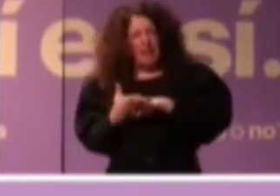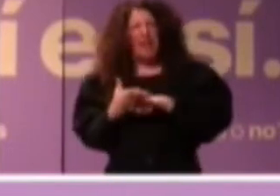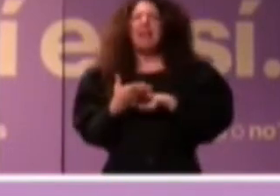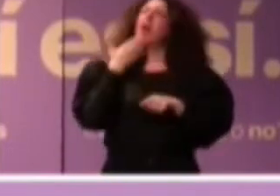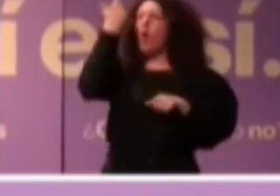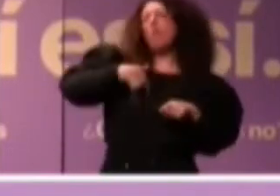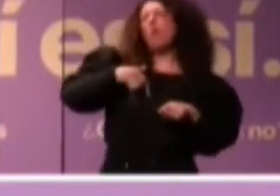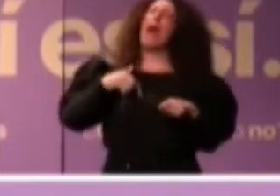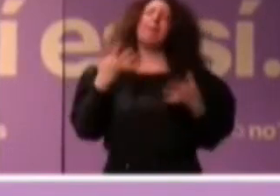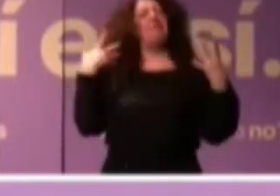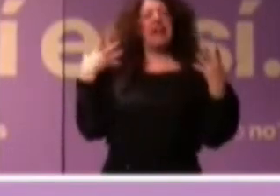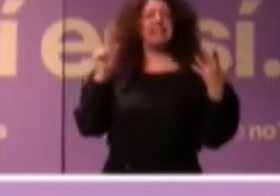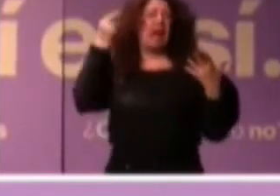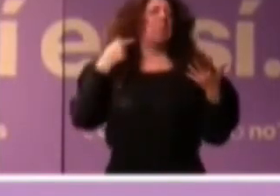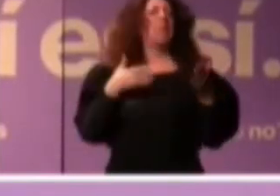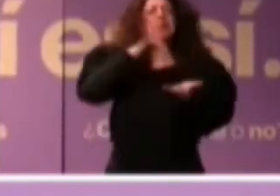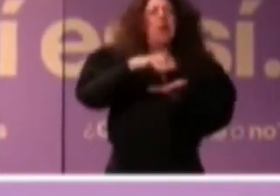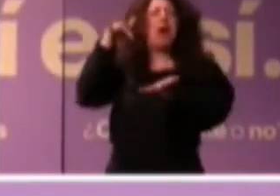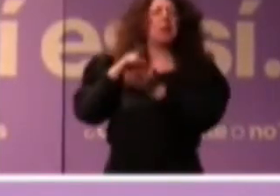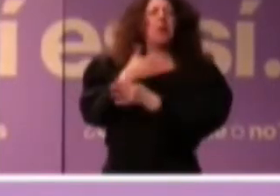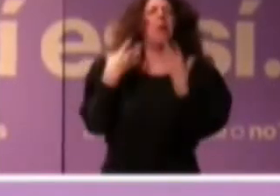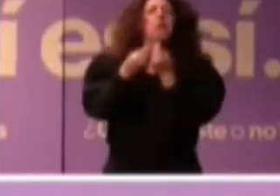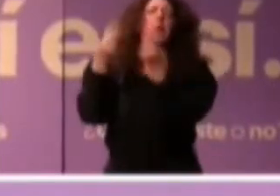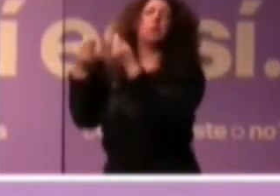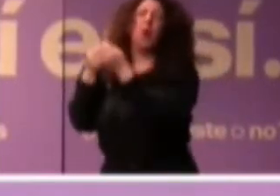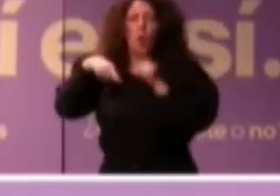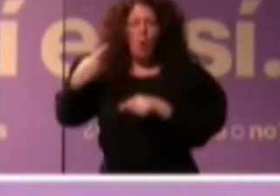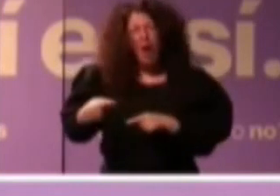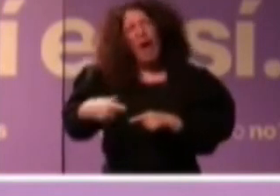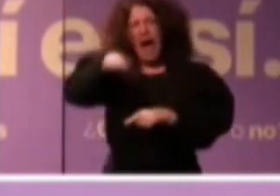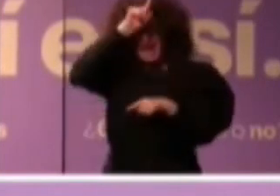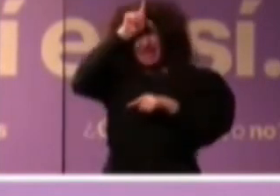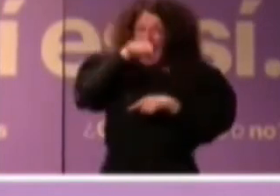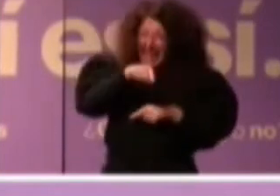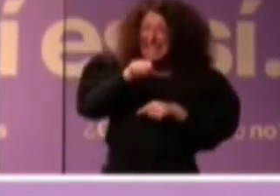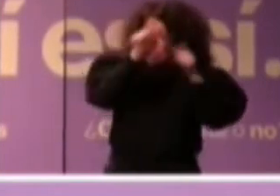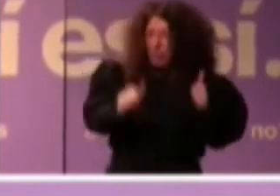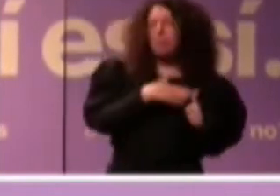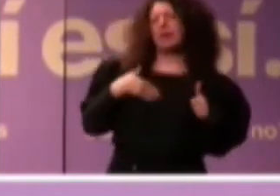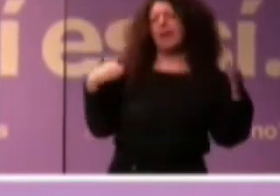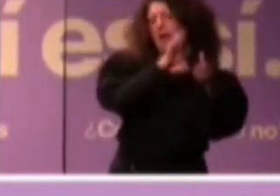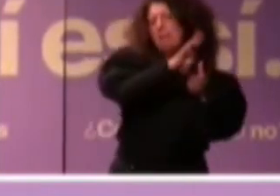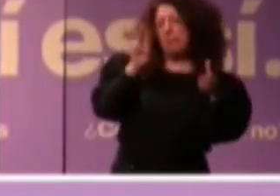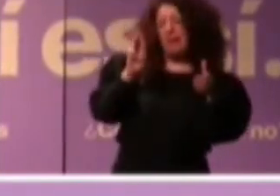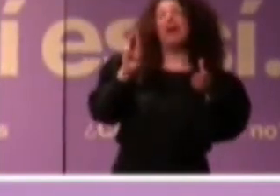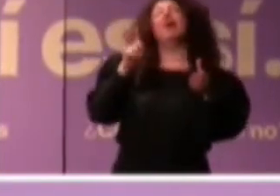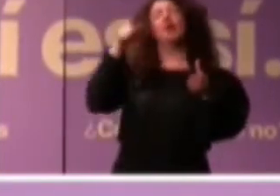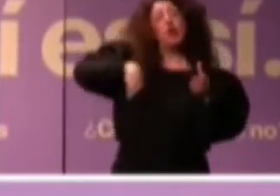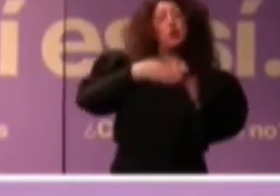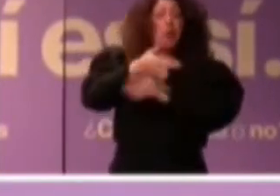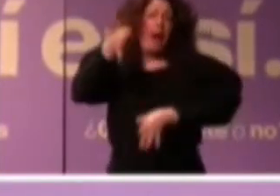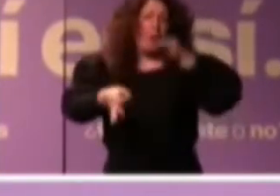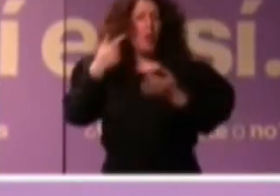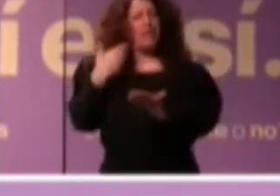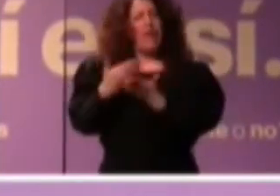unas frescas que nos vamos con cualquiera y luego nos arrepentimos. Eso es lo que quiere el Partido Popular, que demostremos en un juicio. Y no